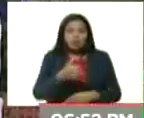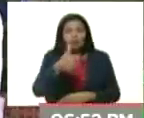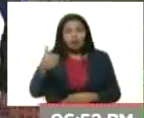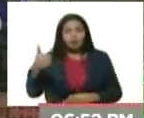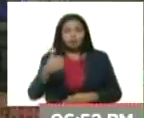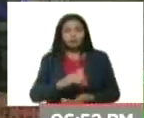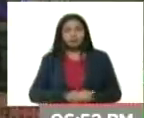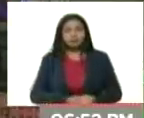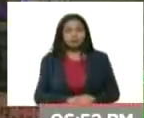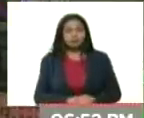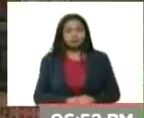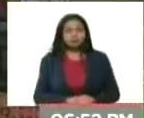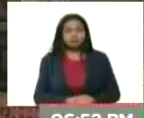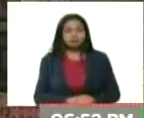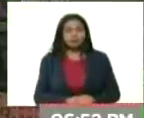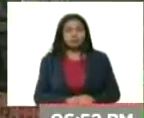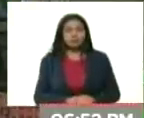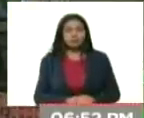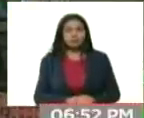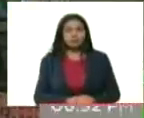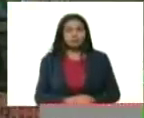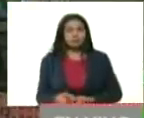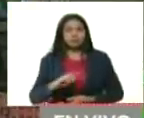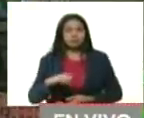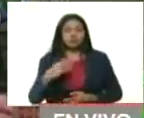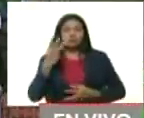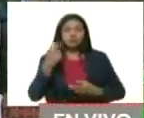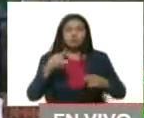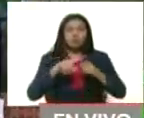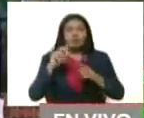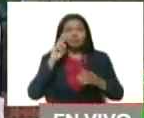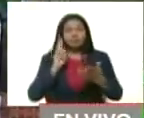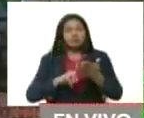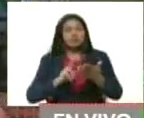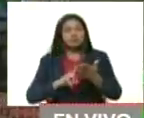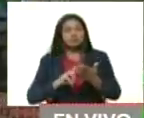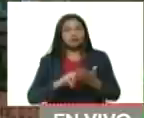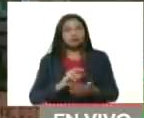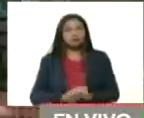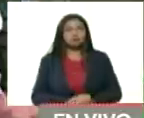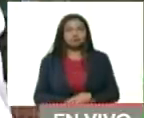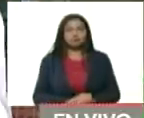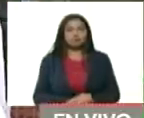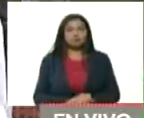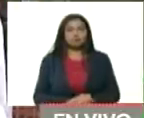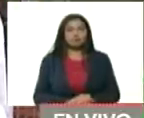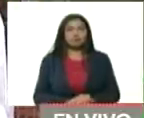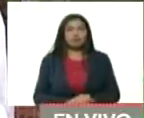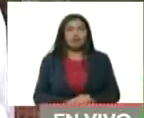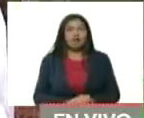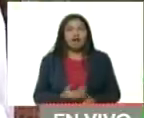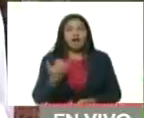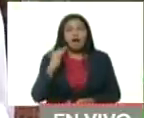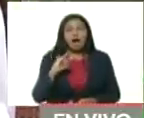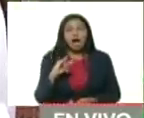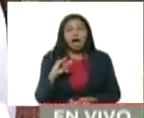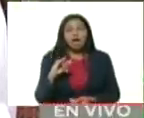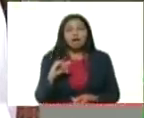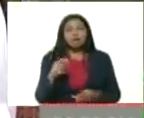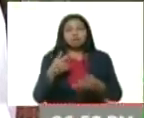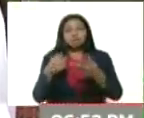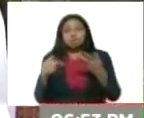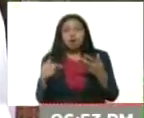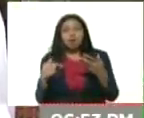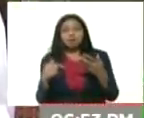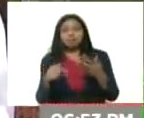todos, a que más bien nos nutramos de los números que son verdad. Y hay varias páginas de internet, hay